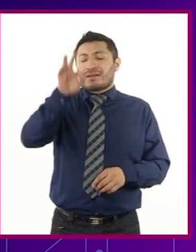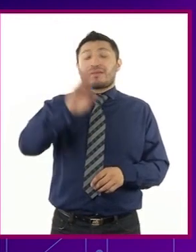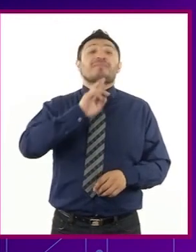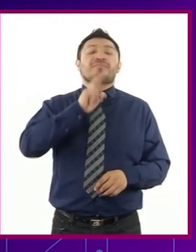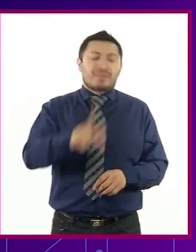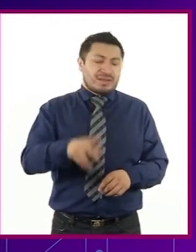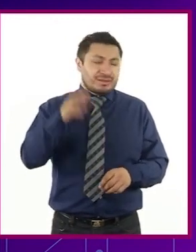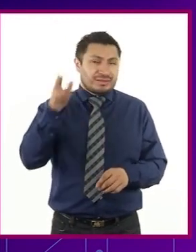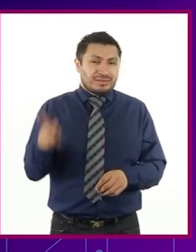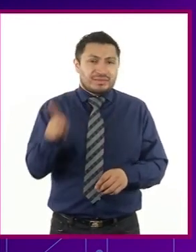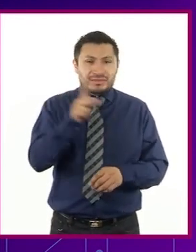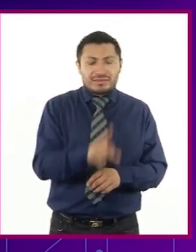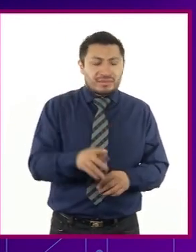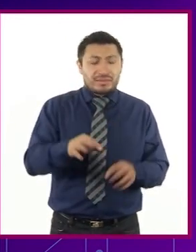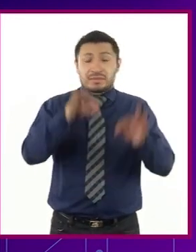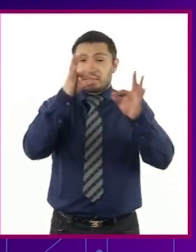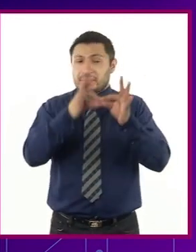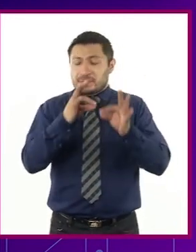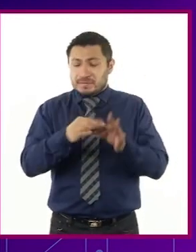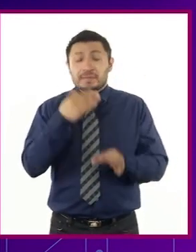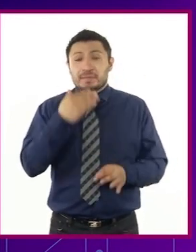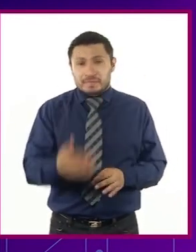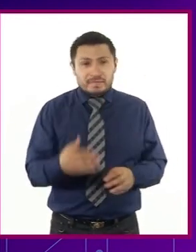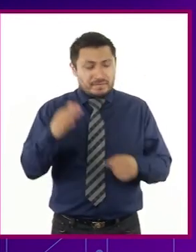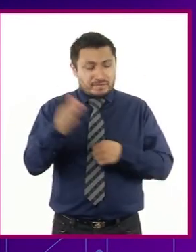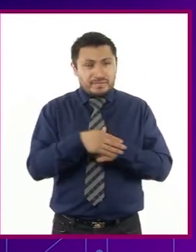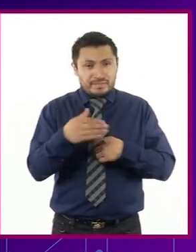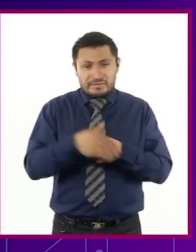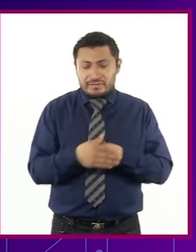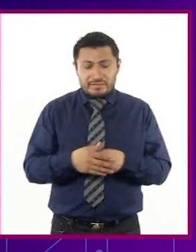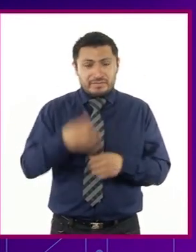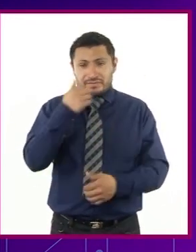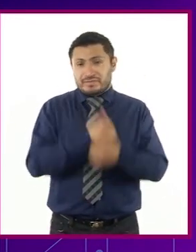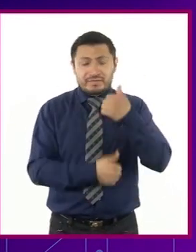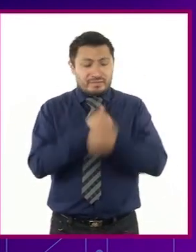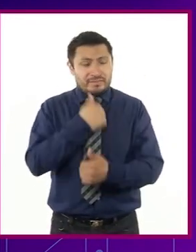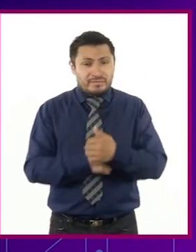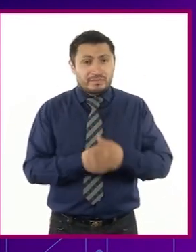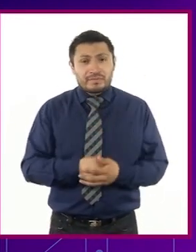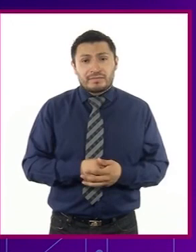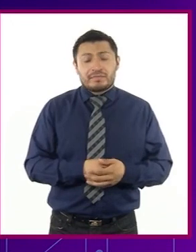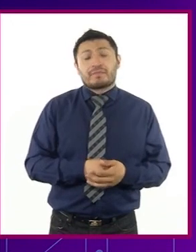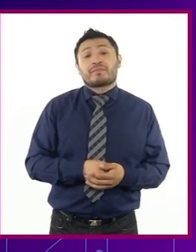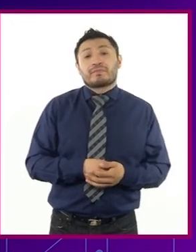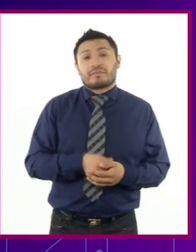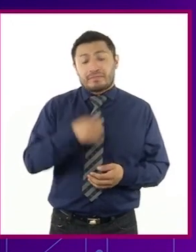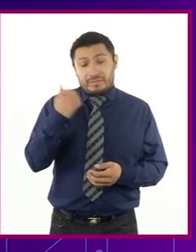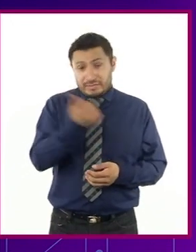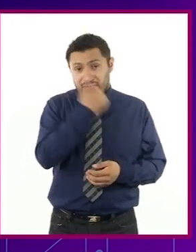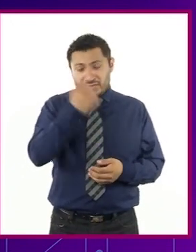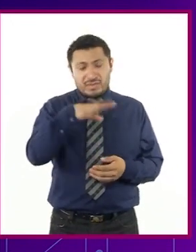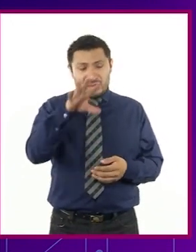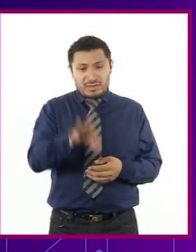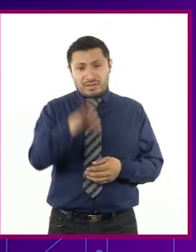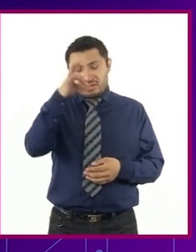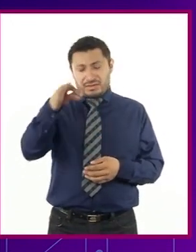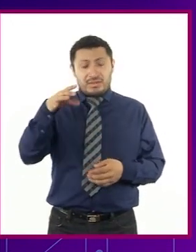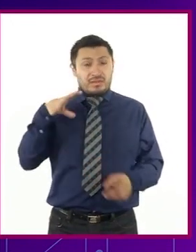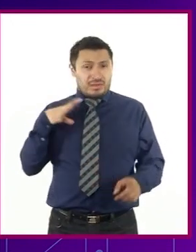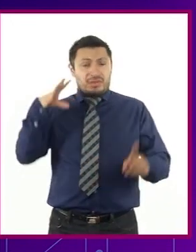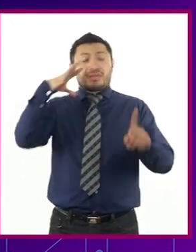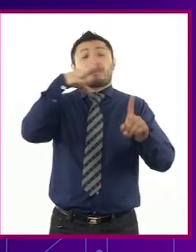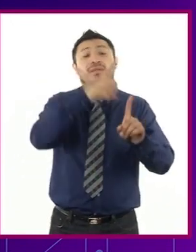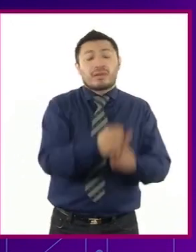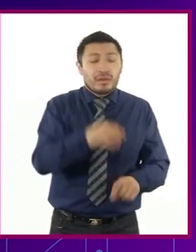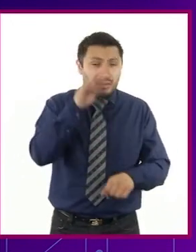sean parecidos a los que obtenga en la siguiente etapa del concurso, en la que el alumno ganador será quien obtenga un